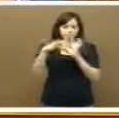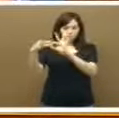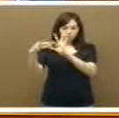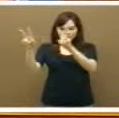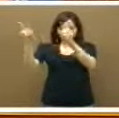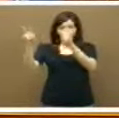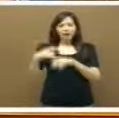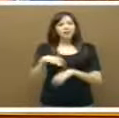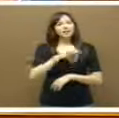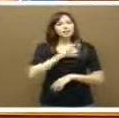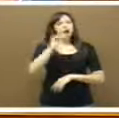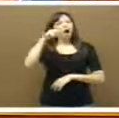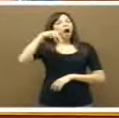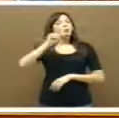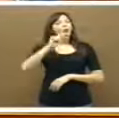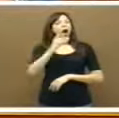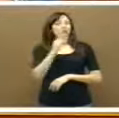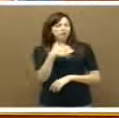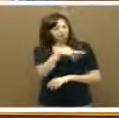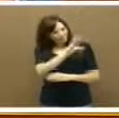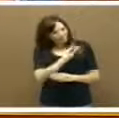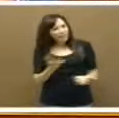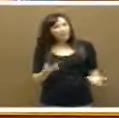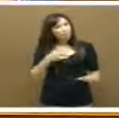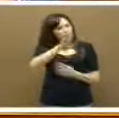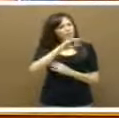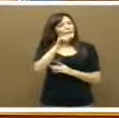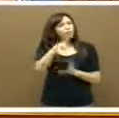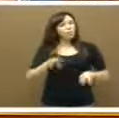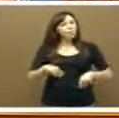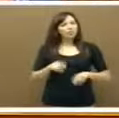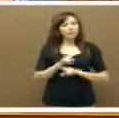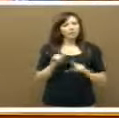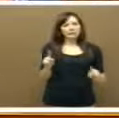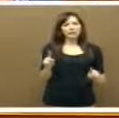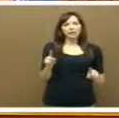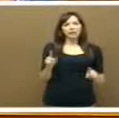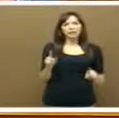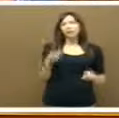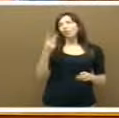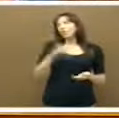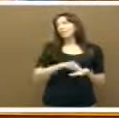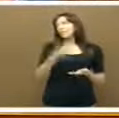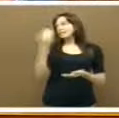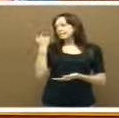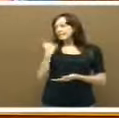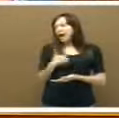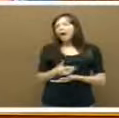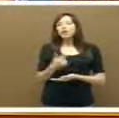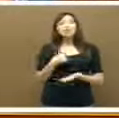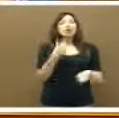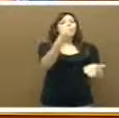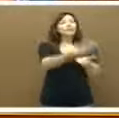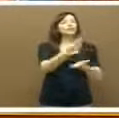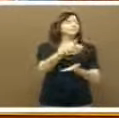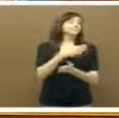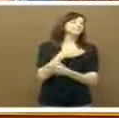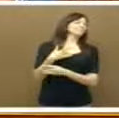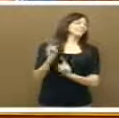Señor amado, si yo lo comprendo, yo comprendo que no acepte por segunda vez el resto que le he lanzado.